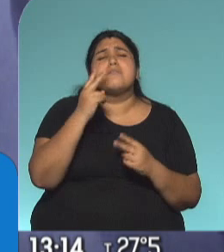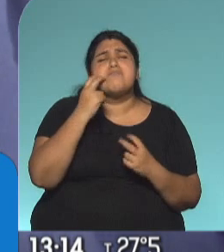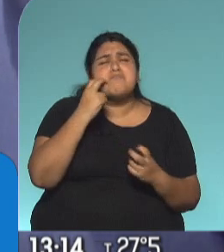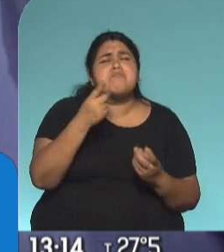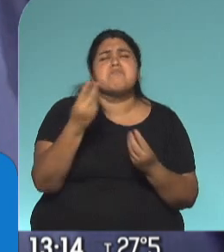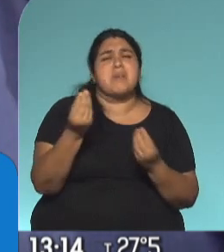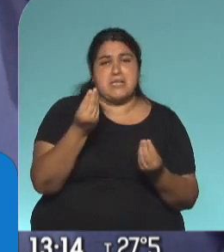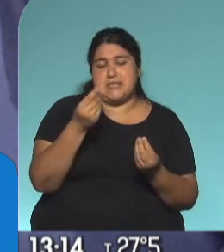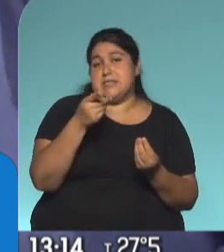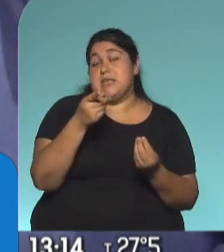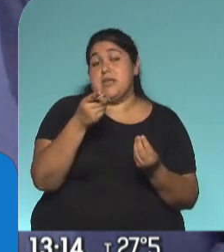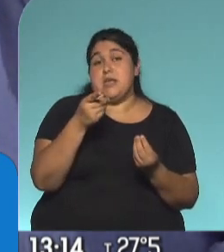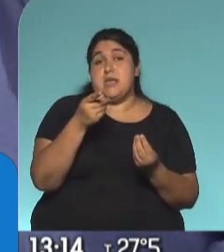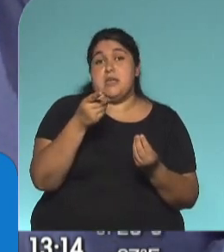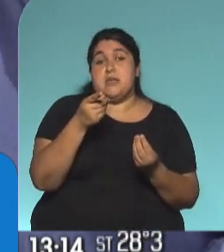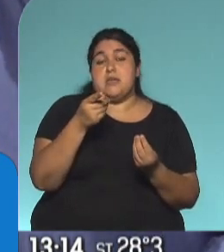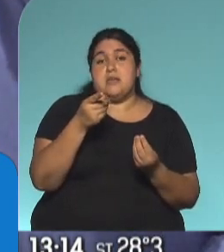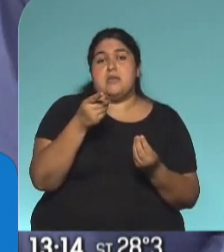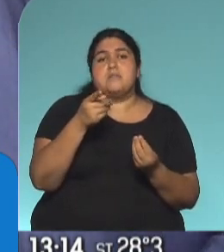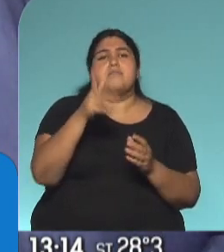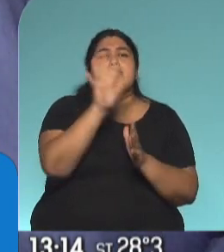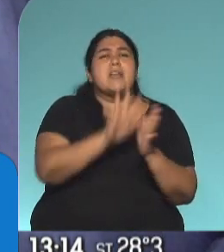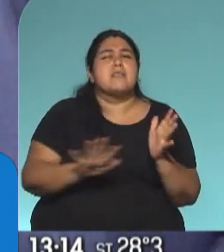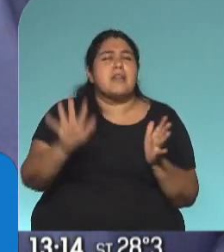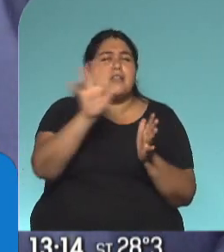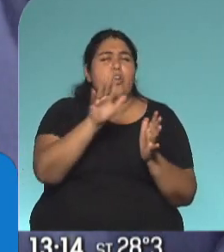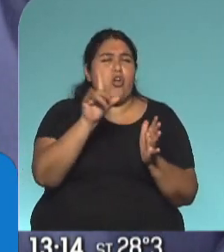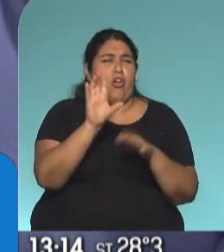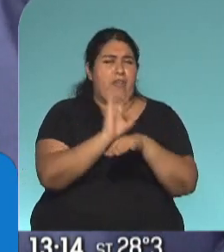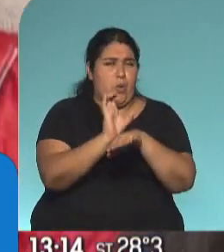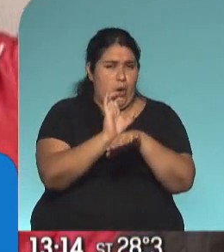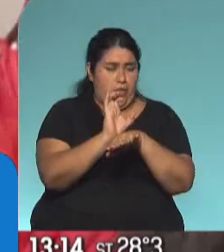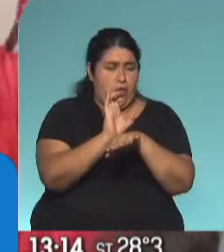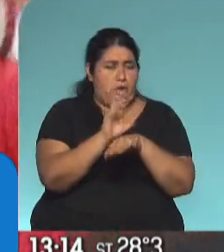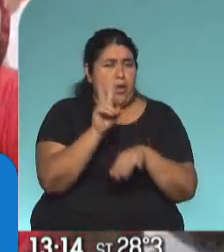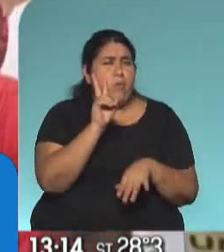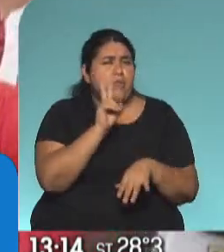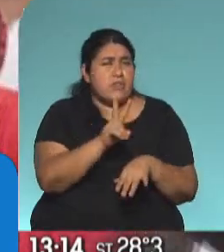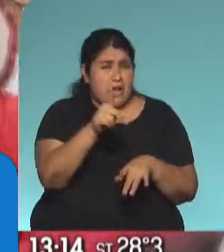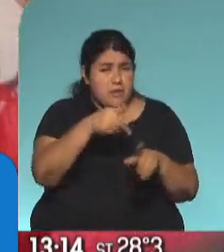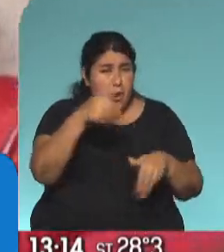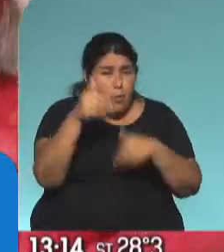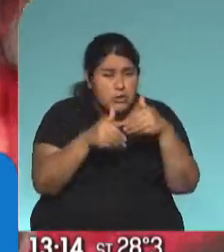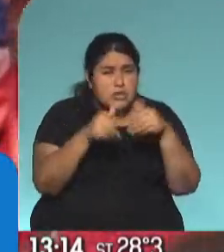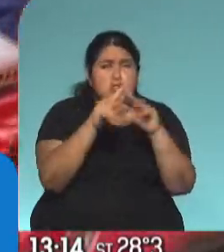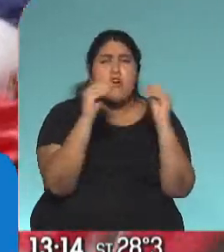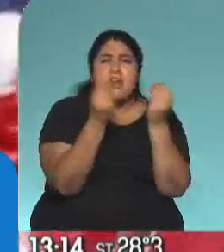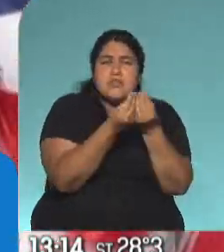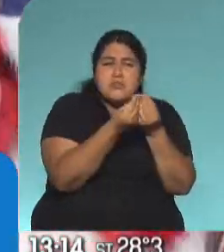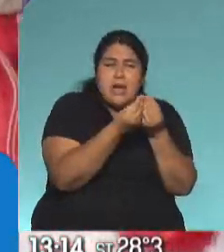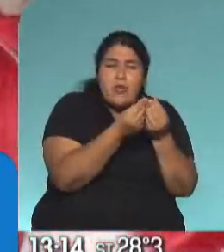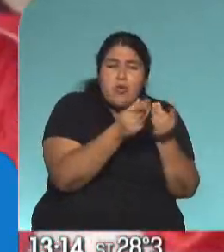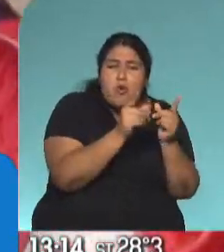pasó en el territorio de Ecuador, porque fíjate vos, la votación con resultados